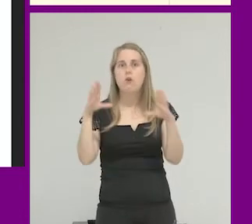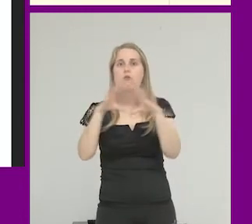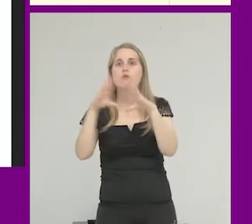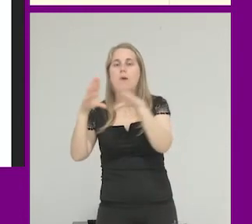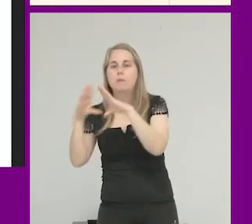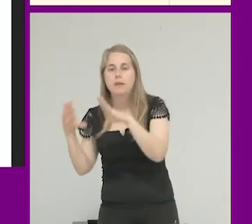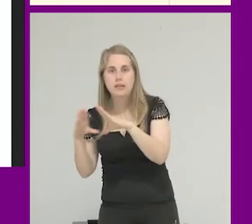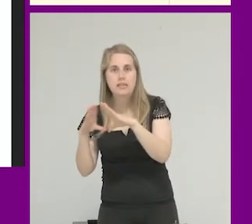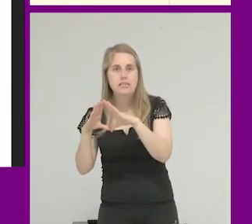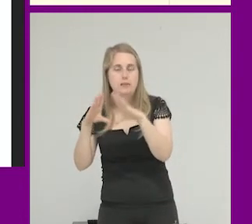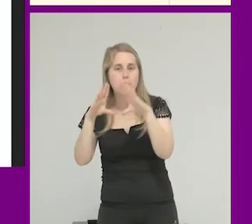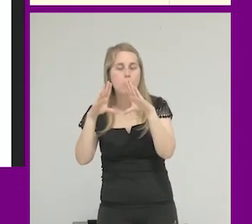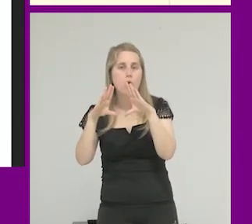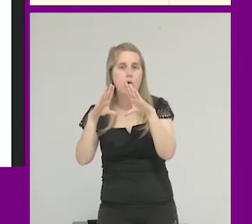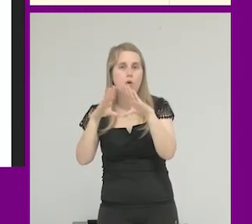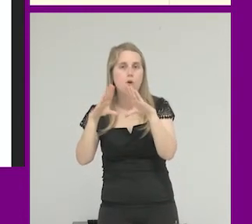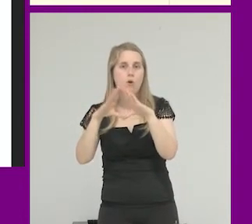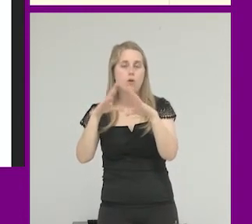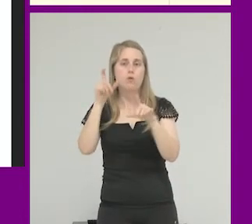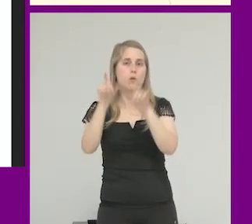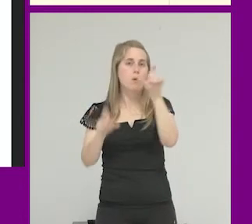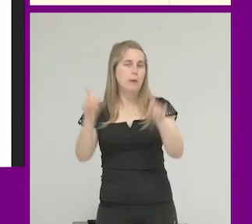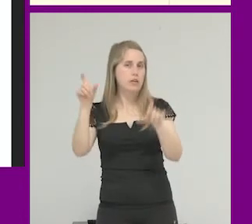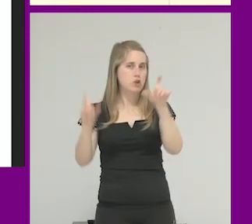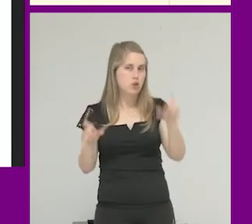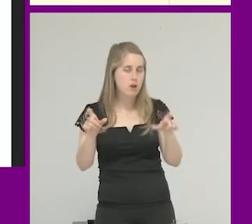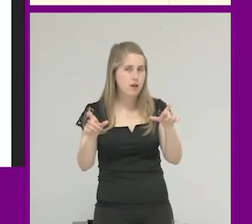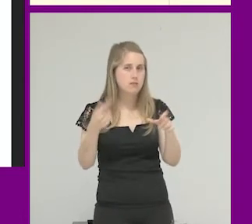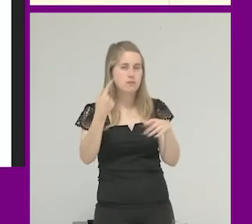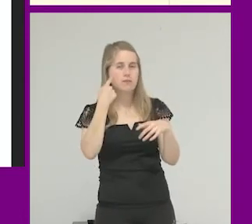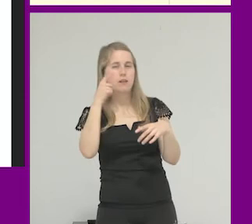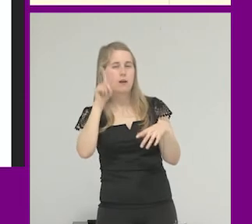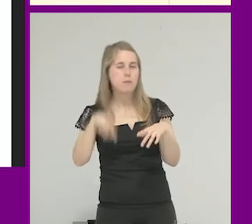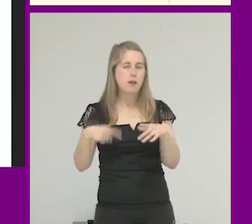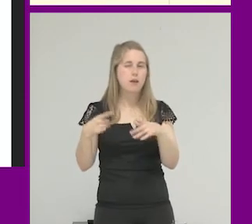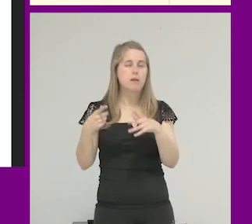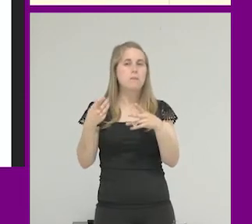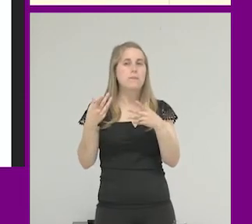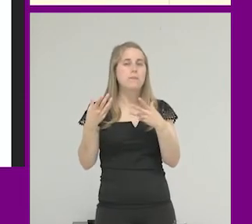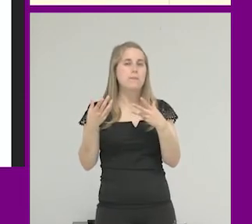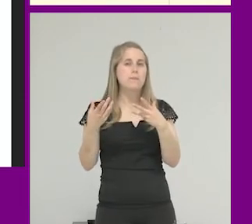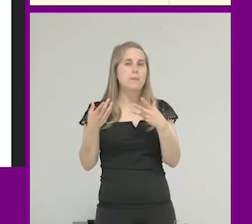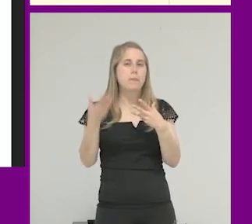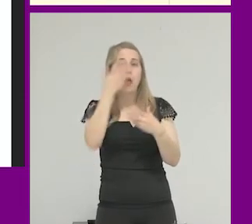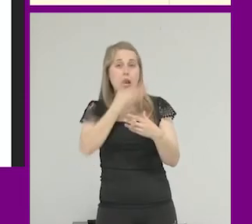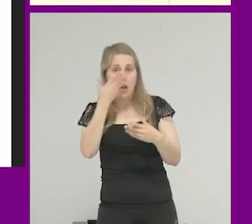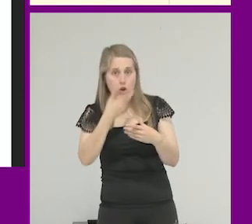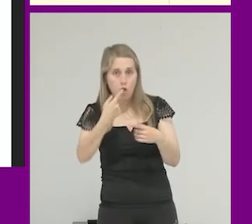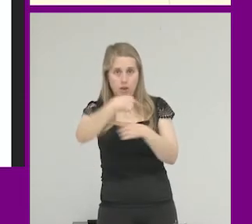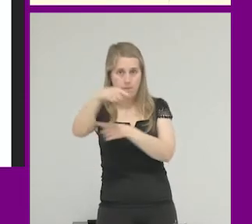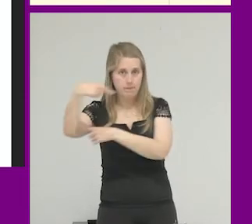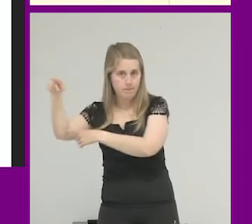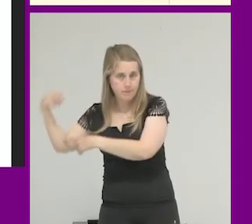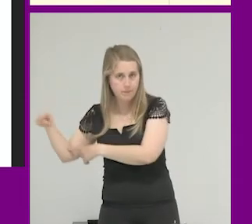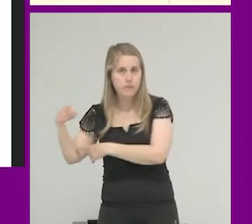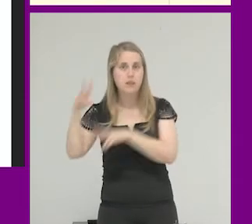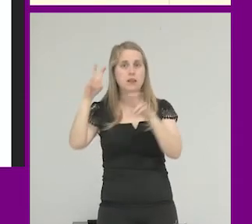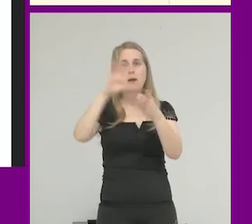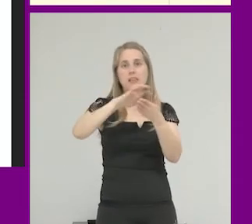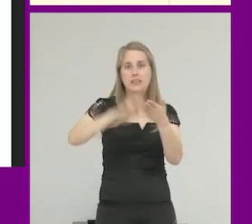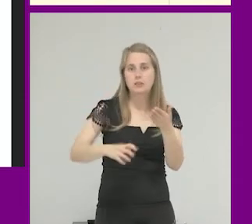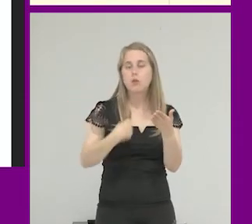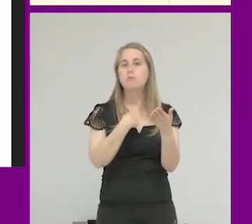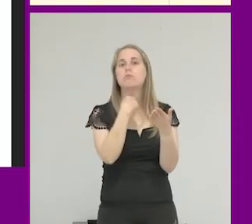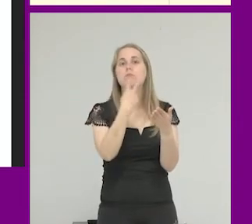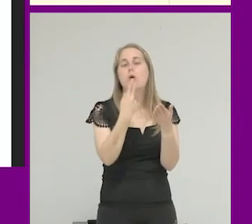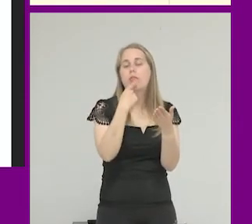feminista deritzaten batzuk transeskuidenteak diena bai, zelan dabiltzate bai ikastetzetara bidaltzen testu batzuk